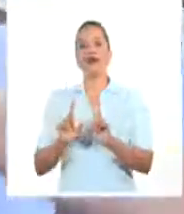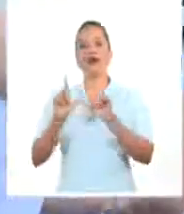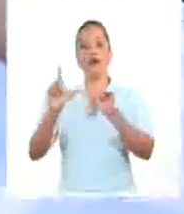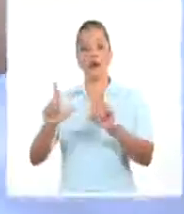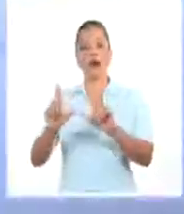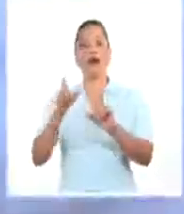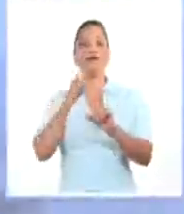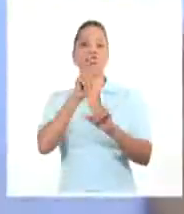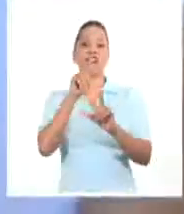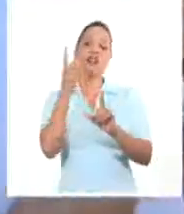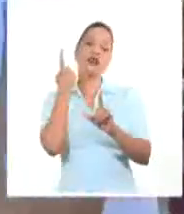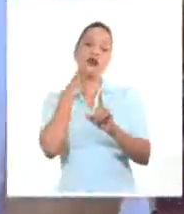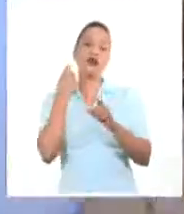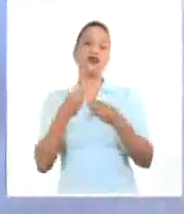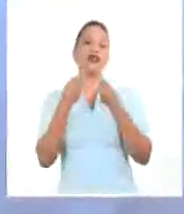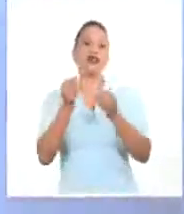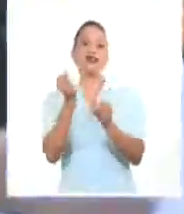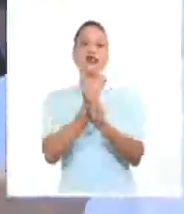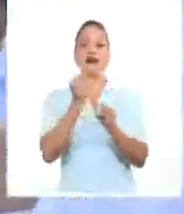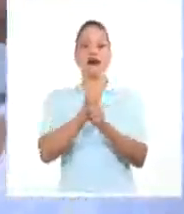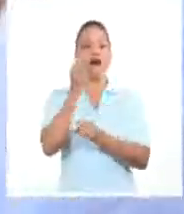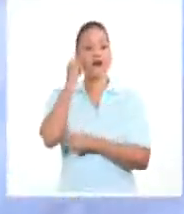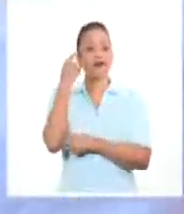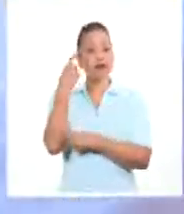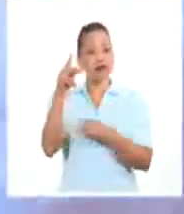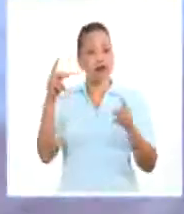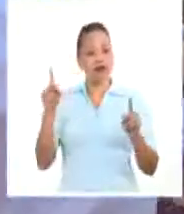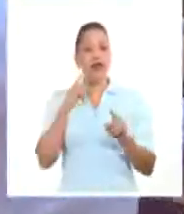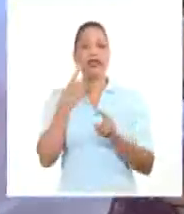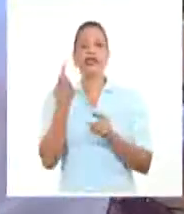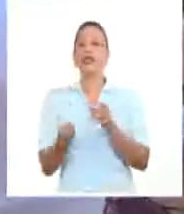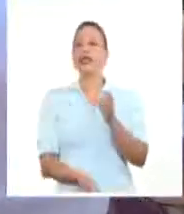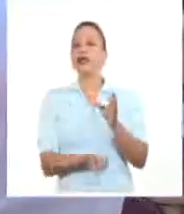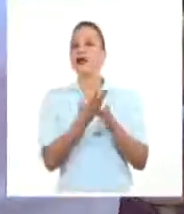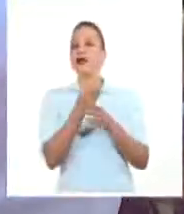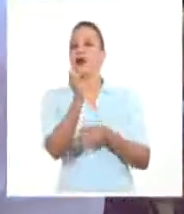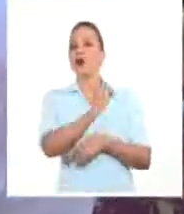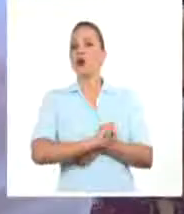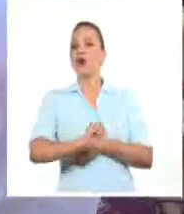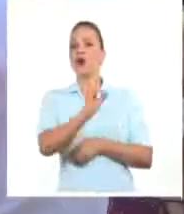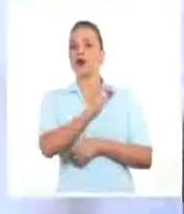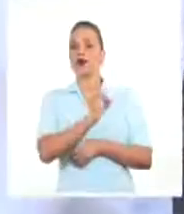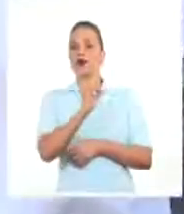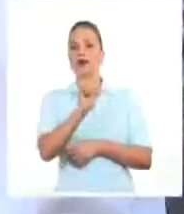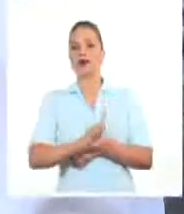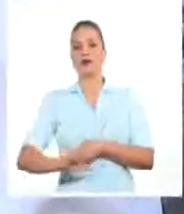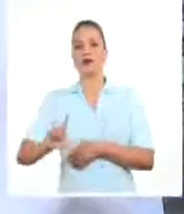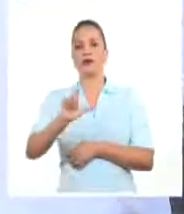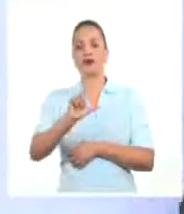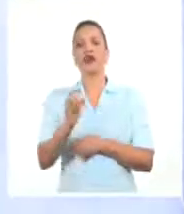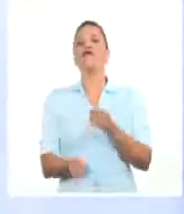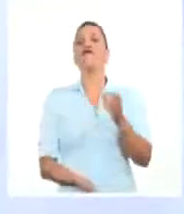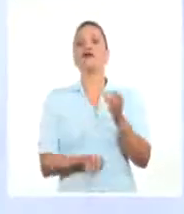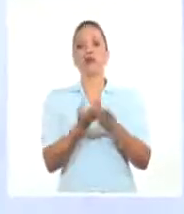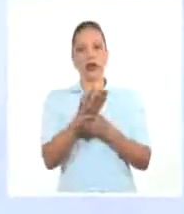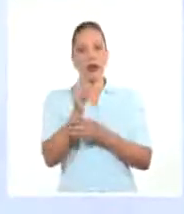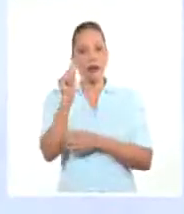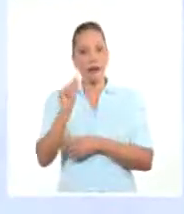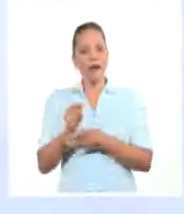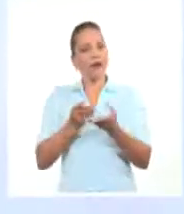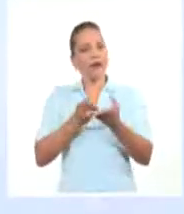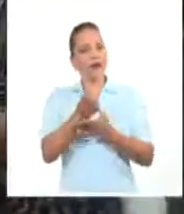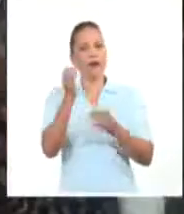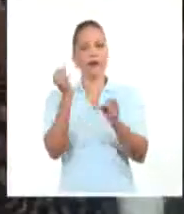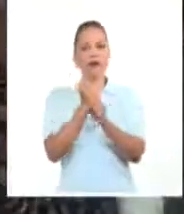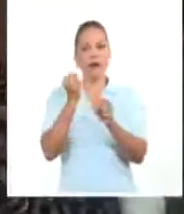25 años a trabajadores, intelectuales, creadores de organizaciones e instituciones sociales que fundaron y se mantienen integrados